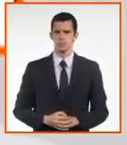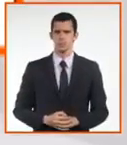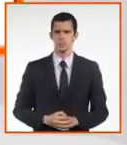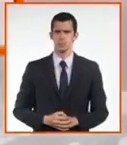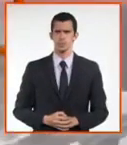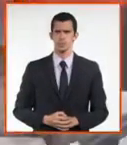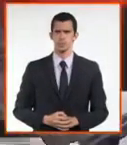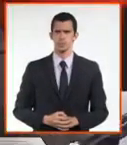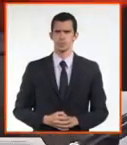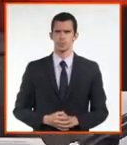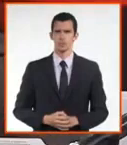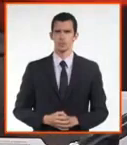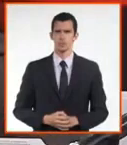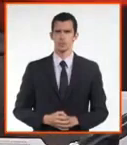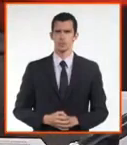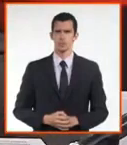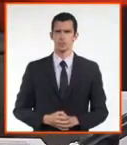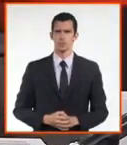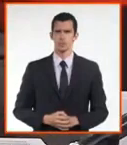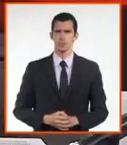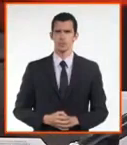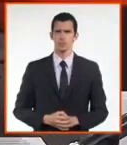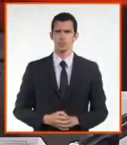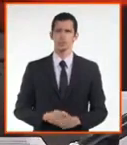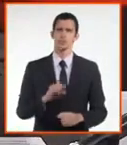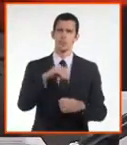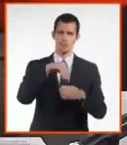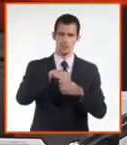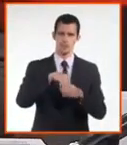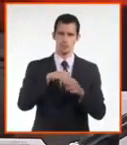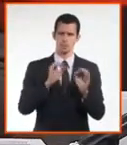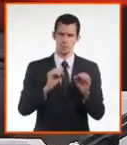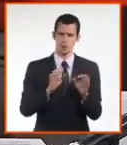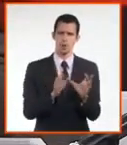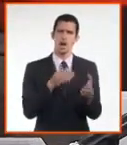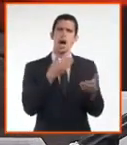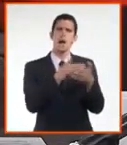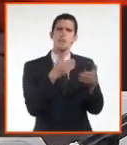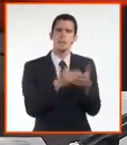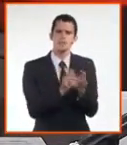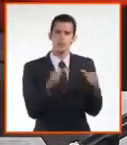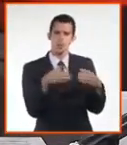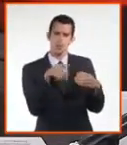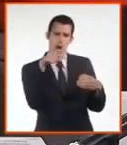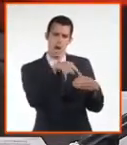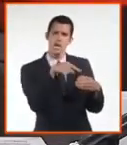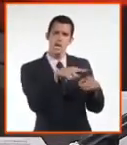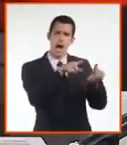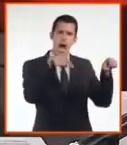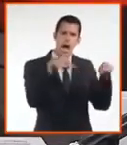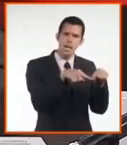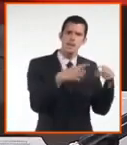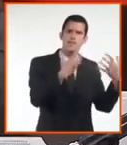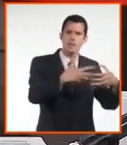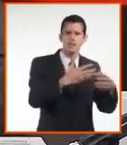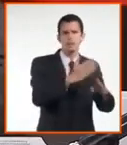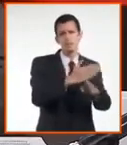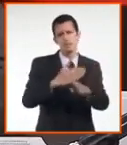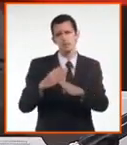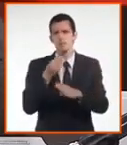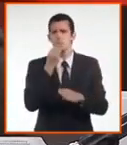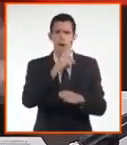de nuestro grupo y bueno esto nos ha posibilitado que no sólo también